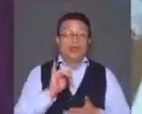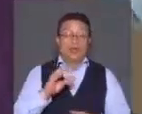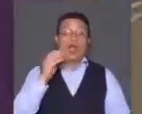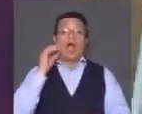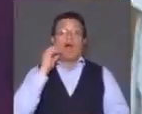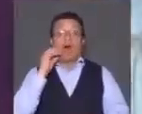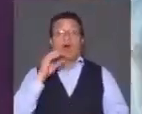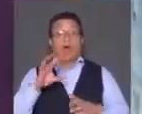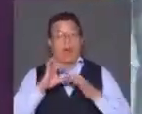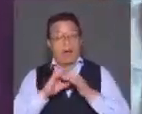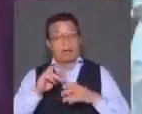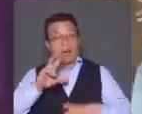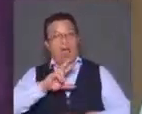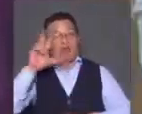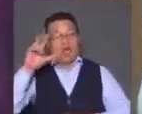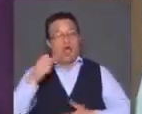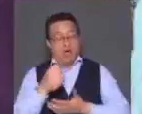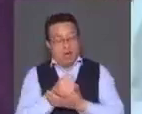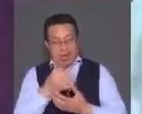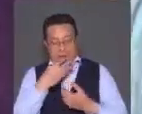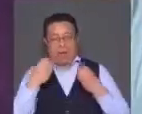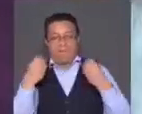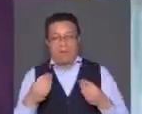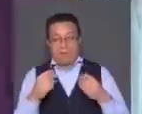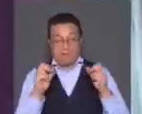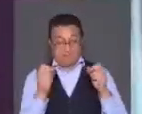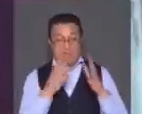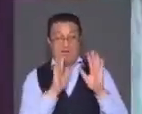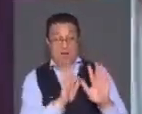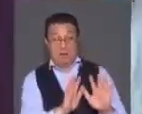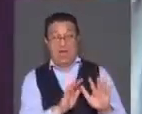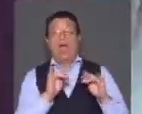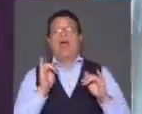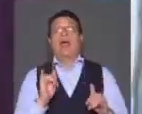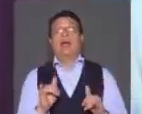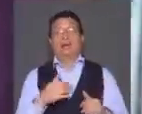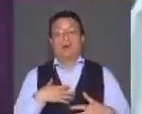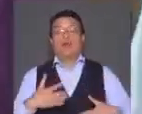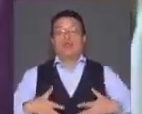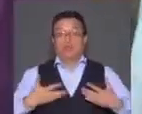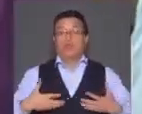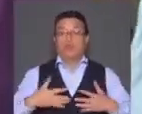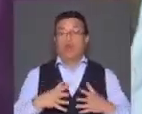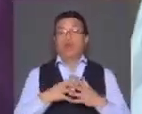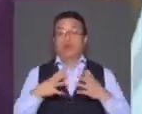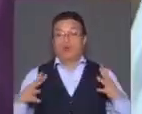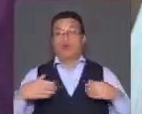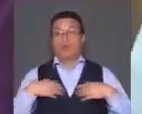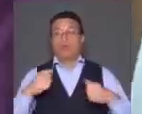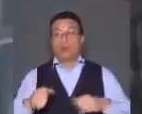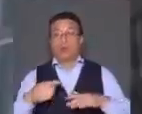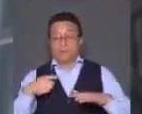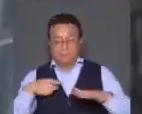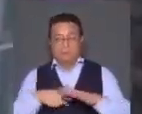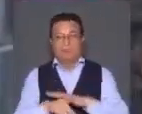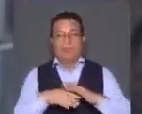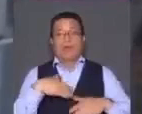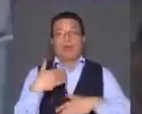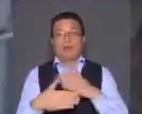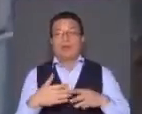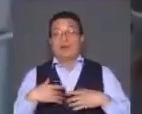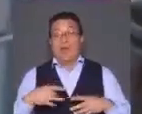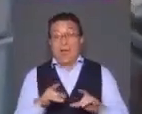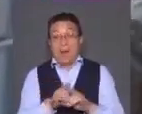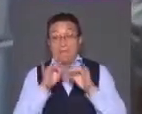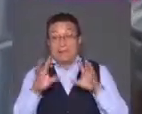con su tratamiento pudo estar bien, todavía está con vida. Y bueno, eso es algo que me motiva justamente a poder entrar en estos procesos. Y particularmente